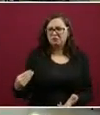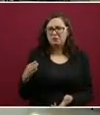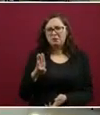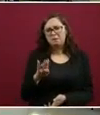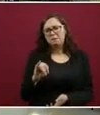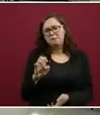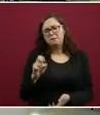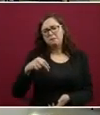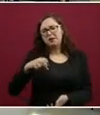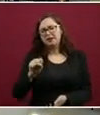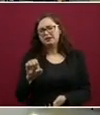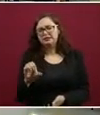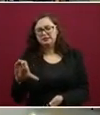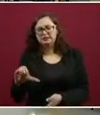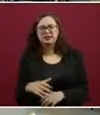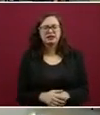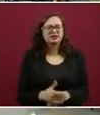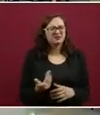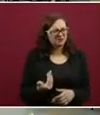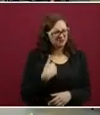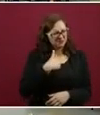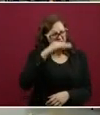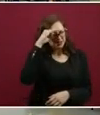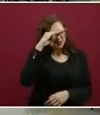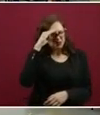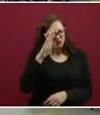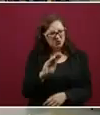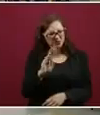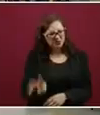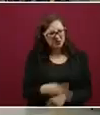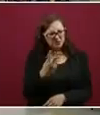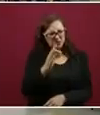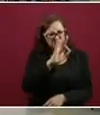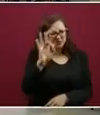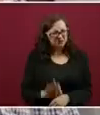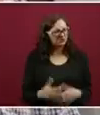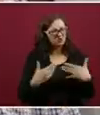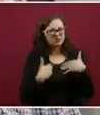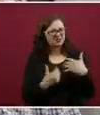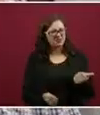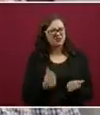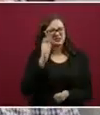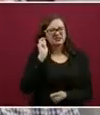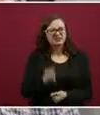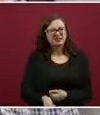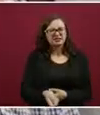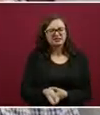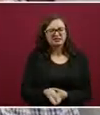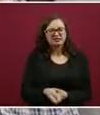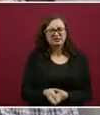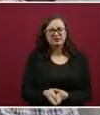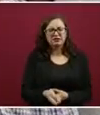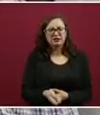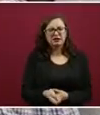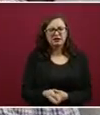el tema del 94%, dijo, en la eficiencia del gasto cuando menciona que son